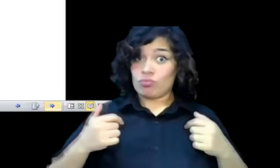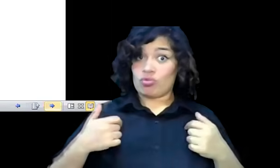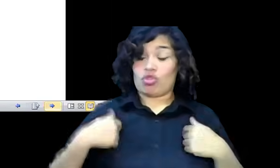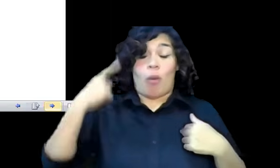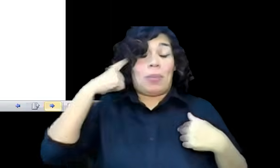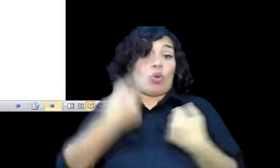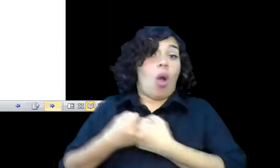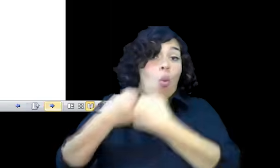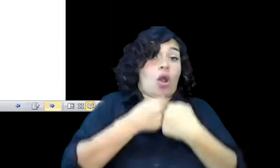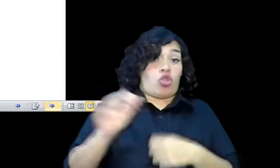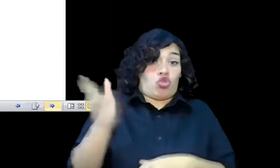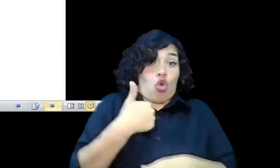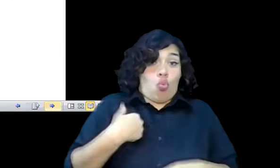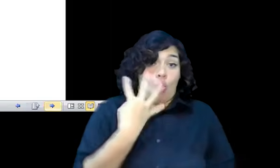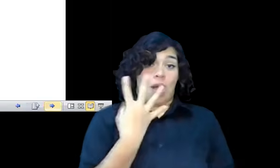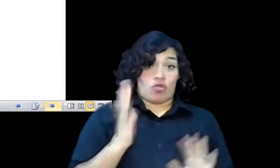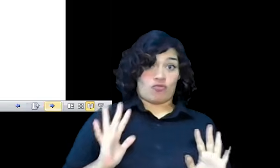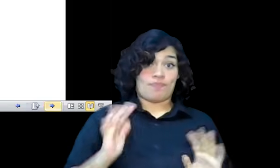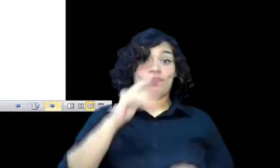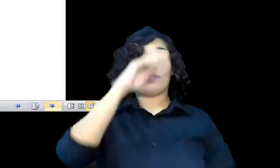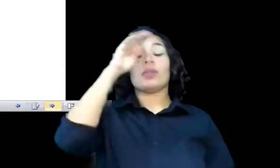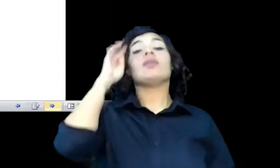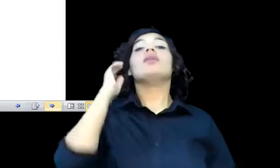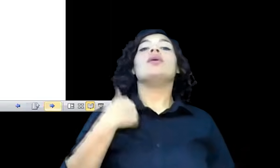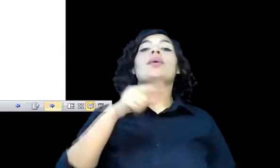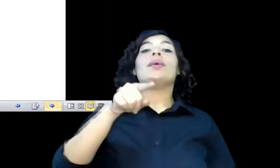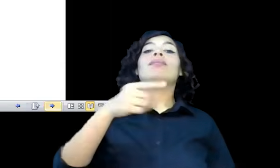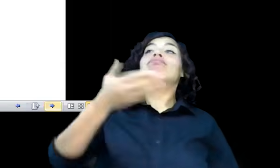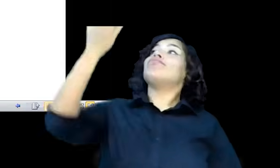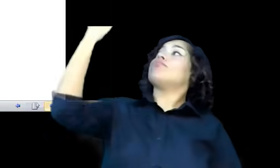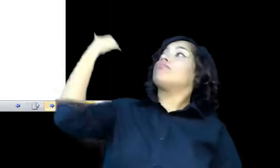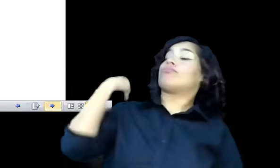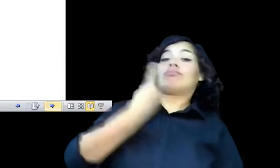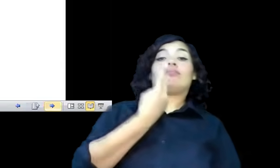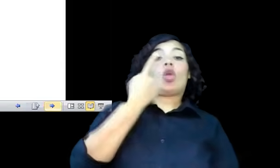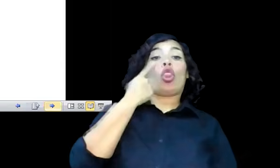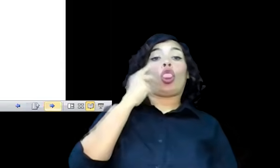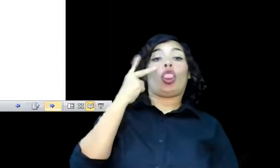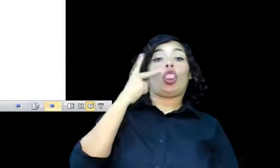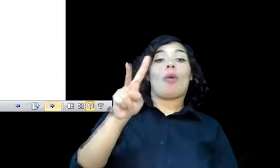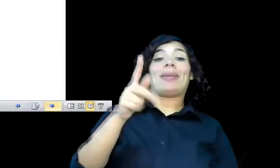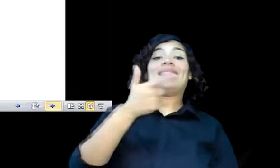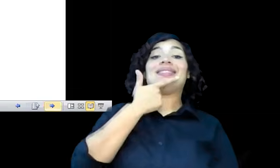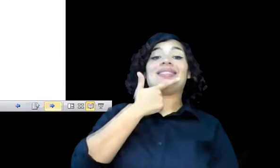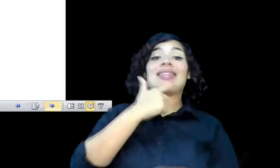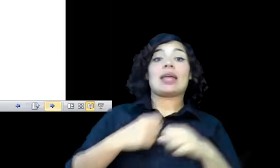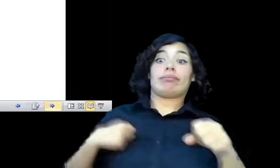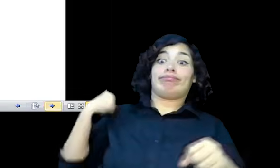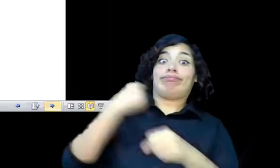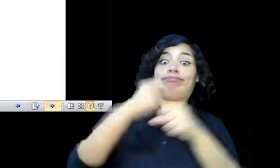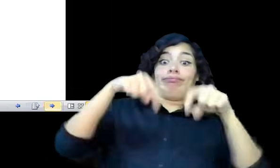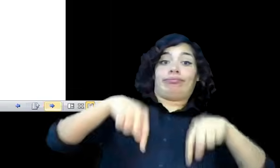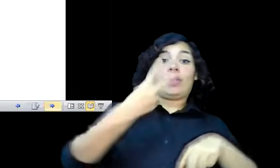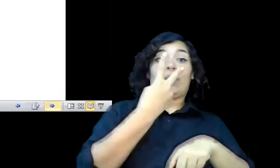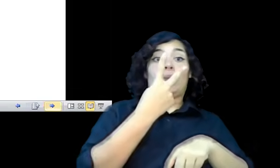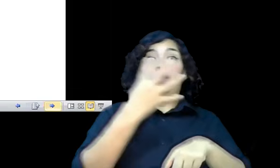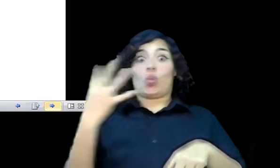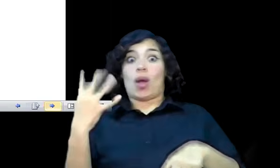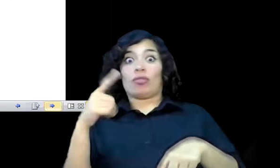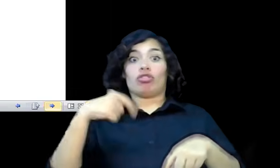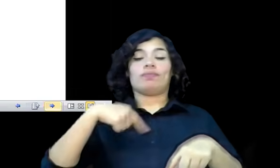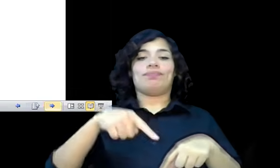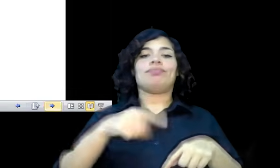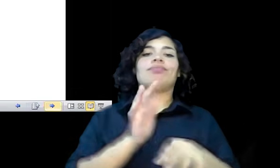que es la de todos. Para traerlo del 17 al 24, lo estoy multiplicando por 4 por